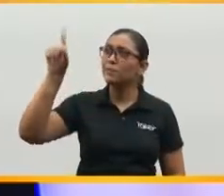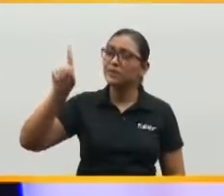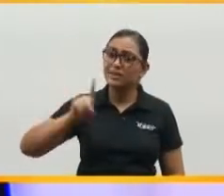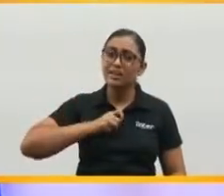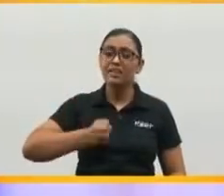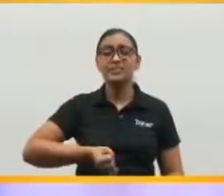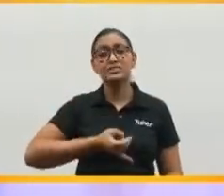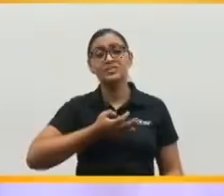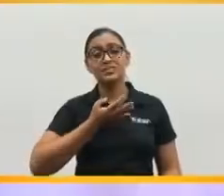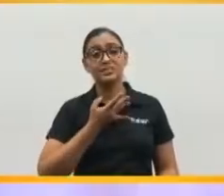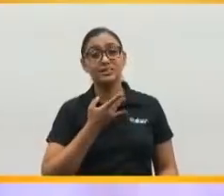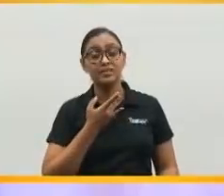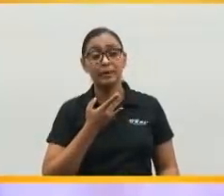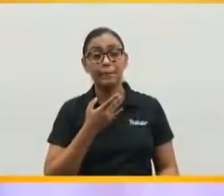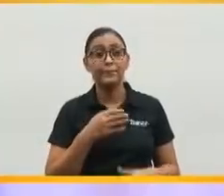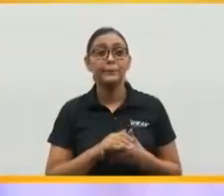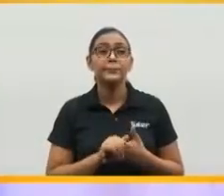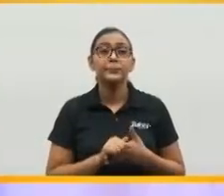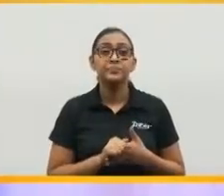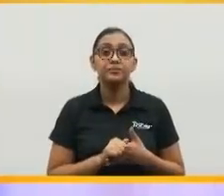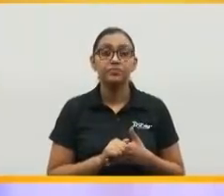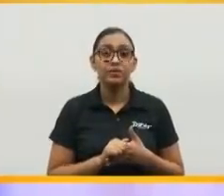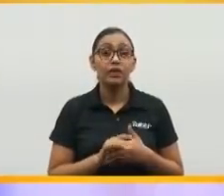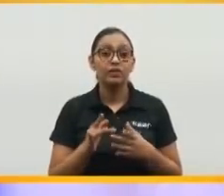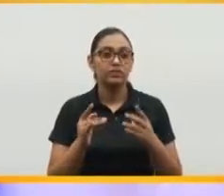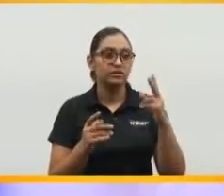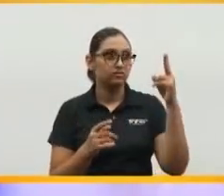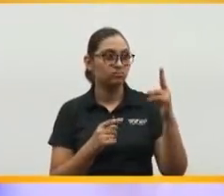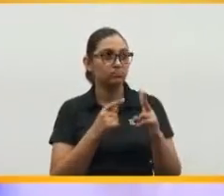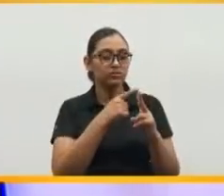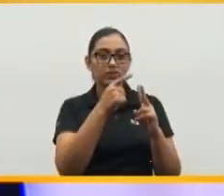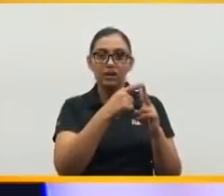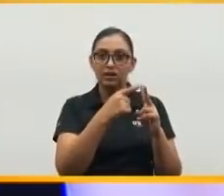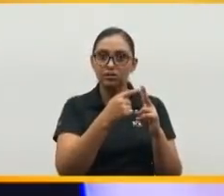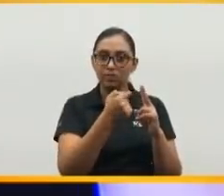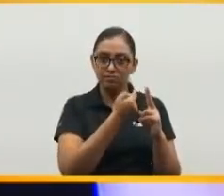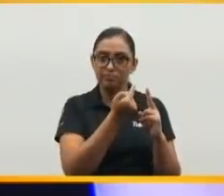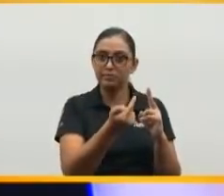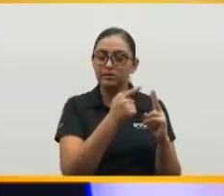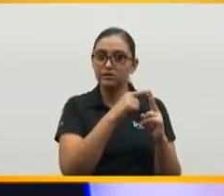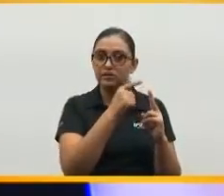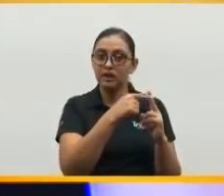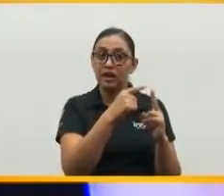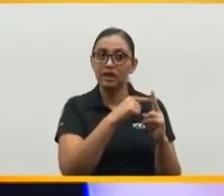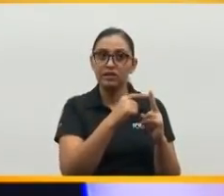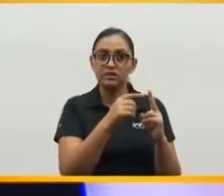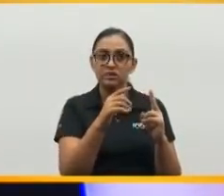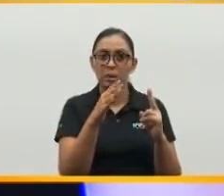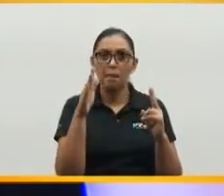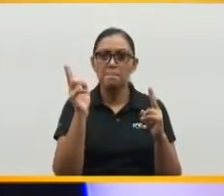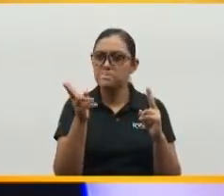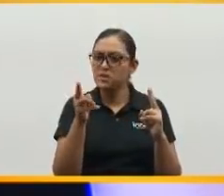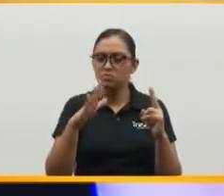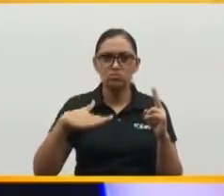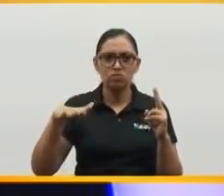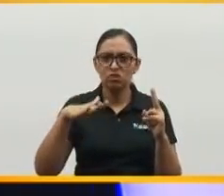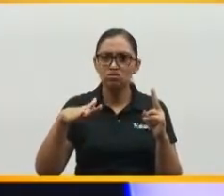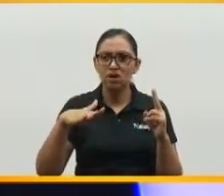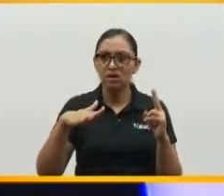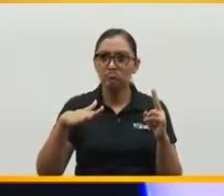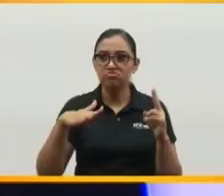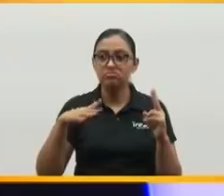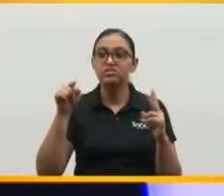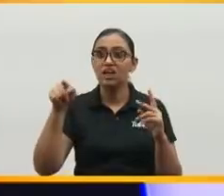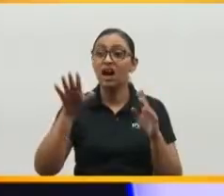dos, la señora que estaba en problemas y Jairo que era un religioso, los dos convergieron en un solo lugar. Finalmente la palabra del Señor en